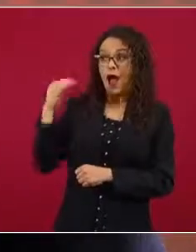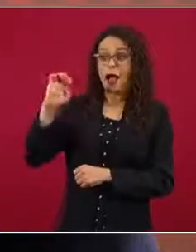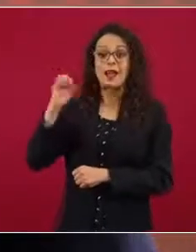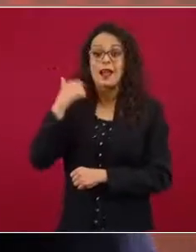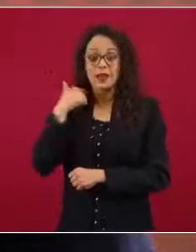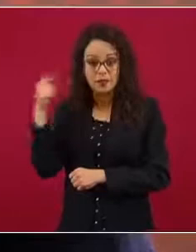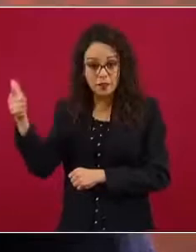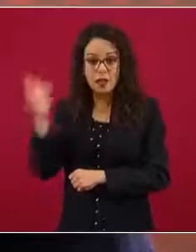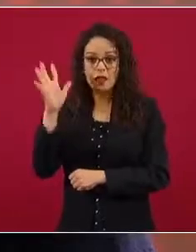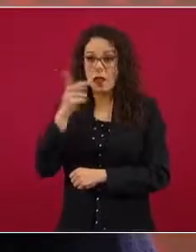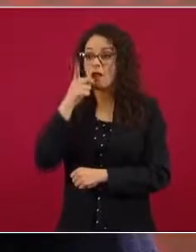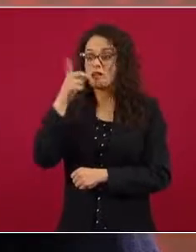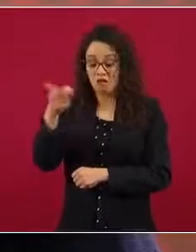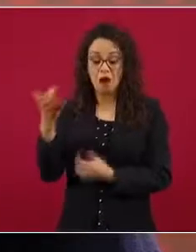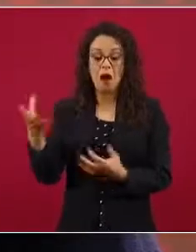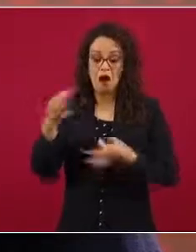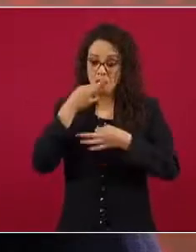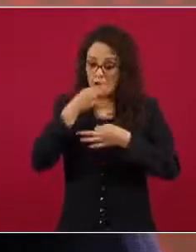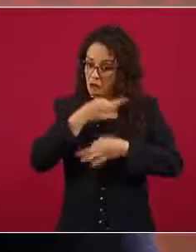público.